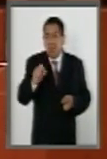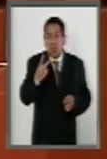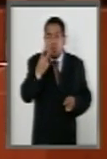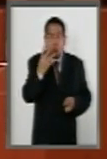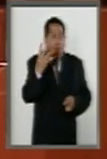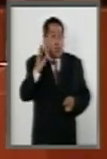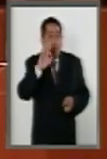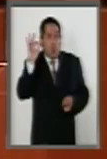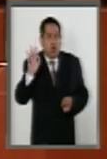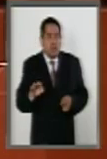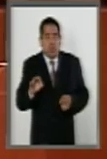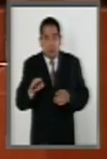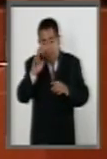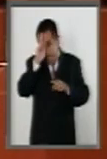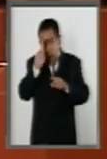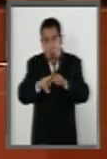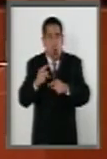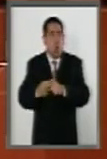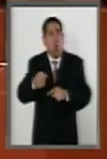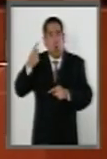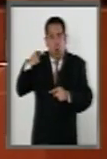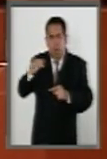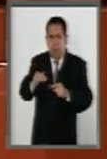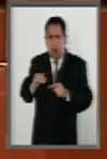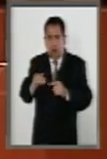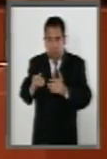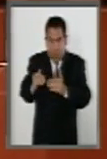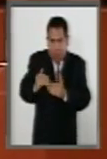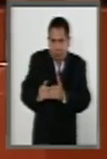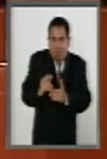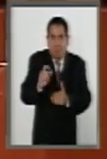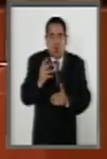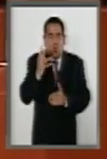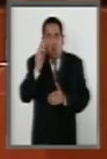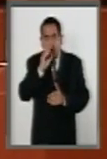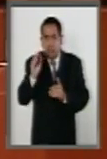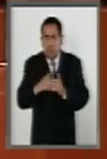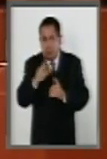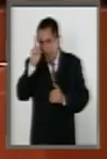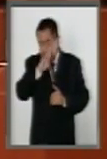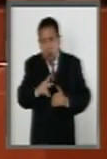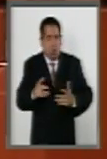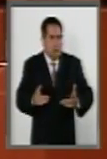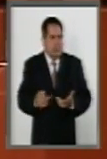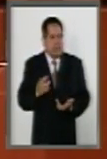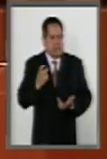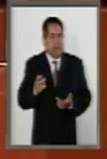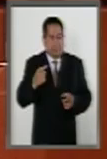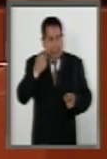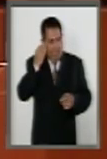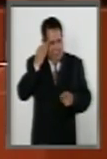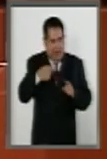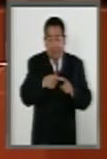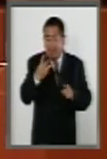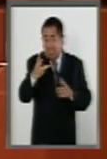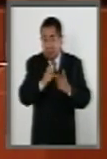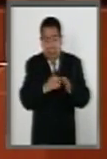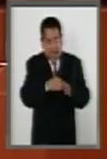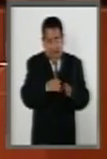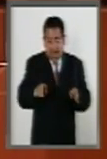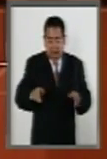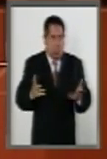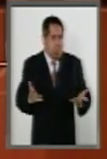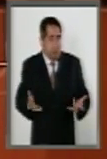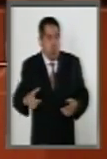24% más de lo que perdió el mismo periodo del año anterior. Solo en ese trimestre, el gobierno